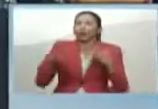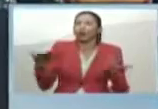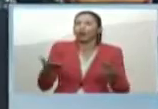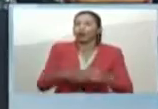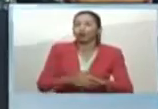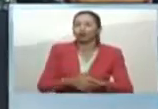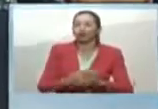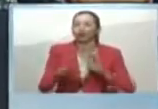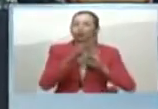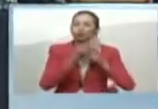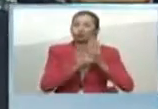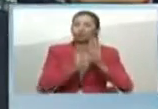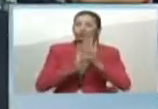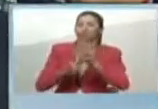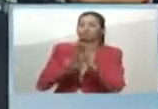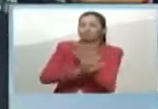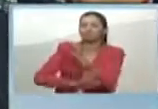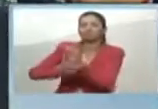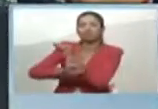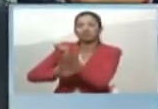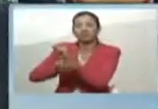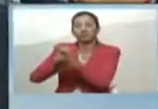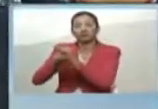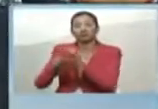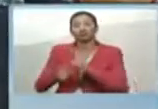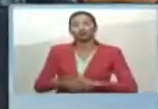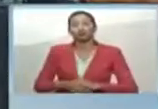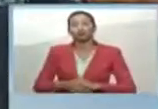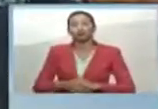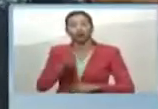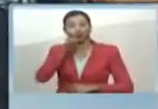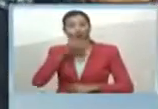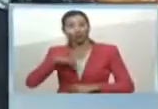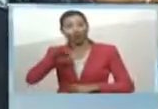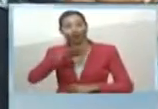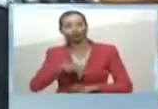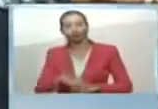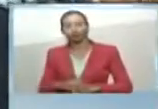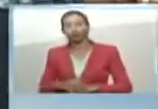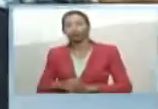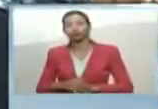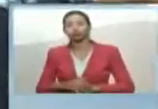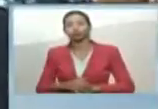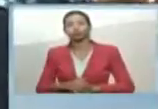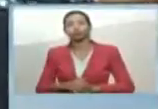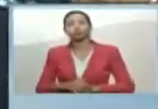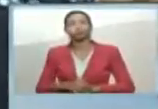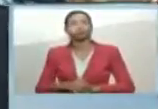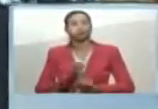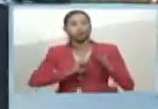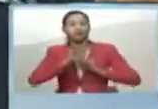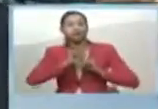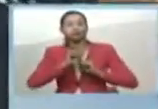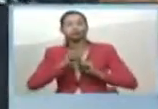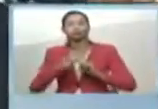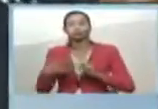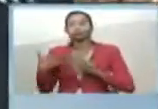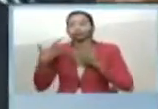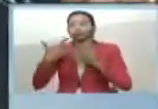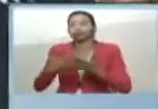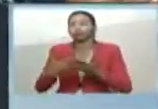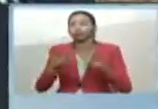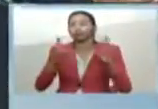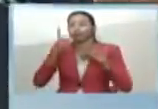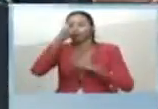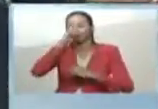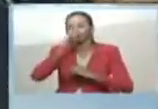la Constitución Bolivariana, que ha sido levantada por nuestro pueblo durante todos estos 16 años. Seamos leales al espíritu